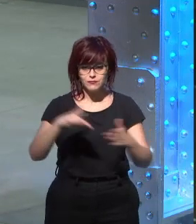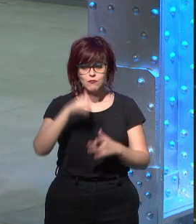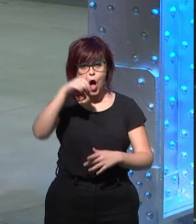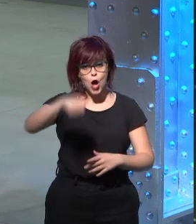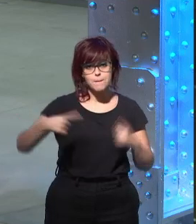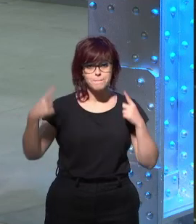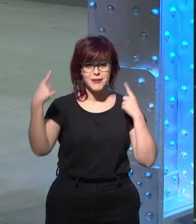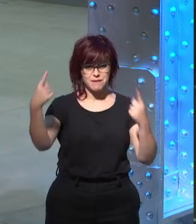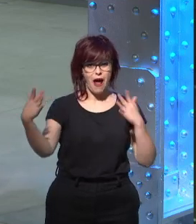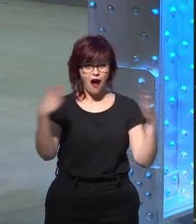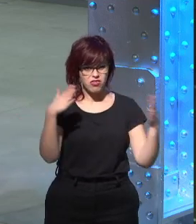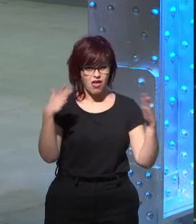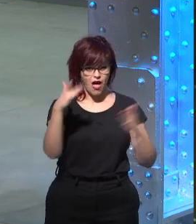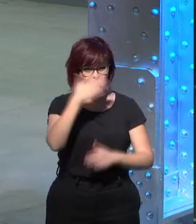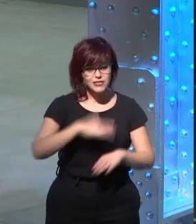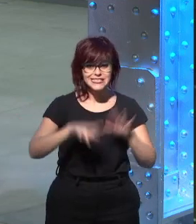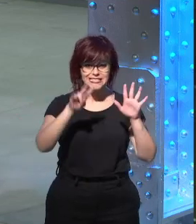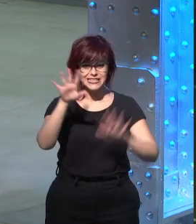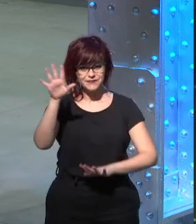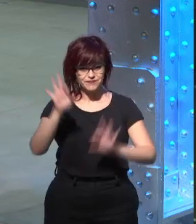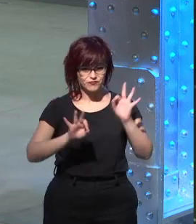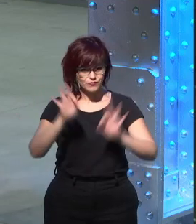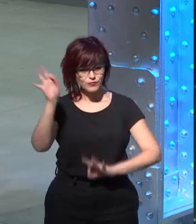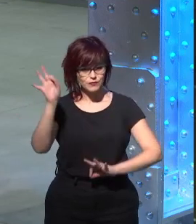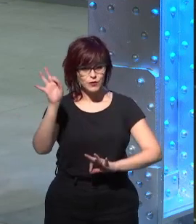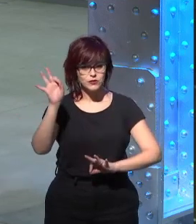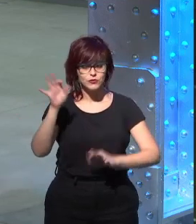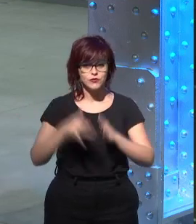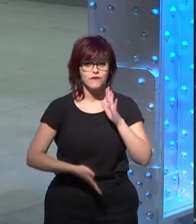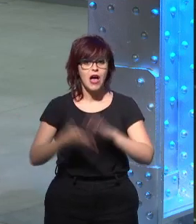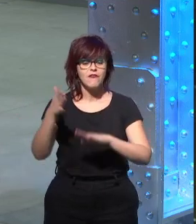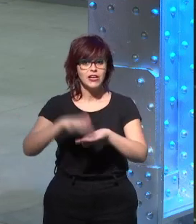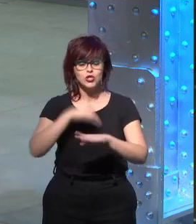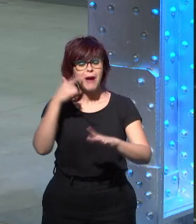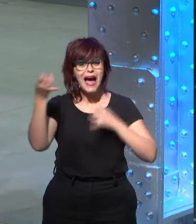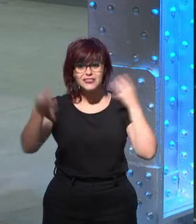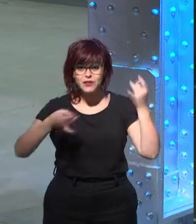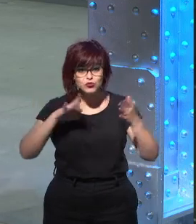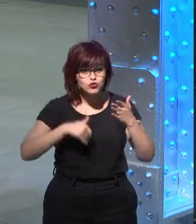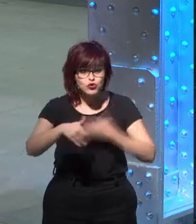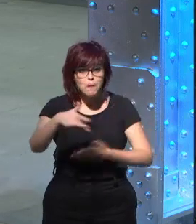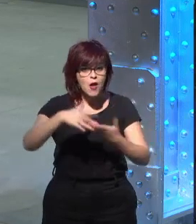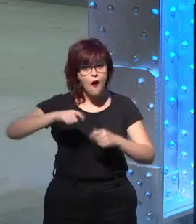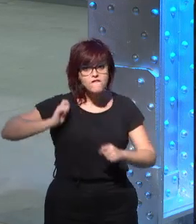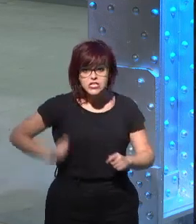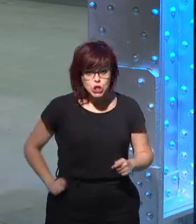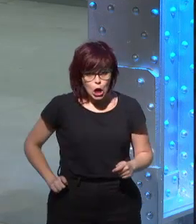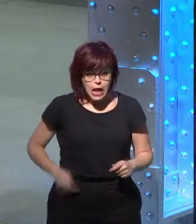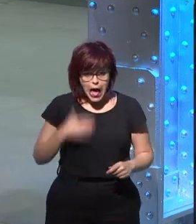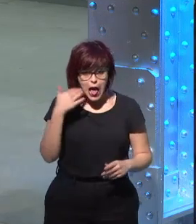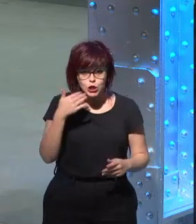en primaria, en un 65% de los casos, van a trabajar en actividades que todavía no han